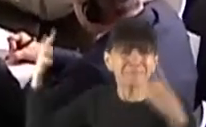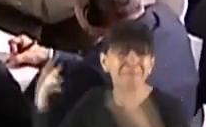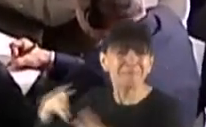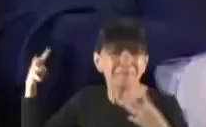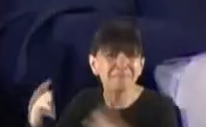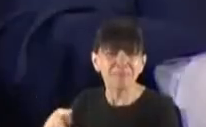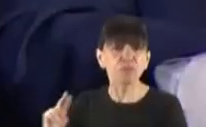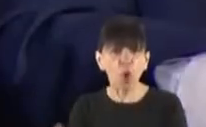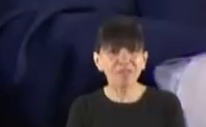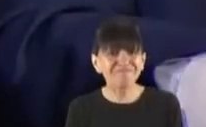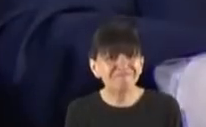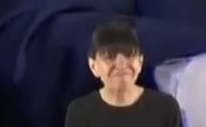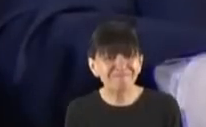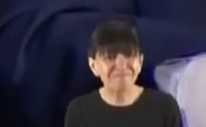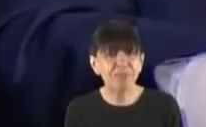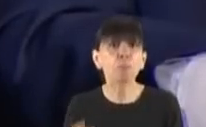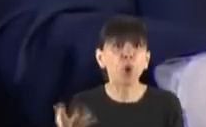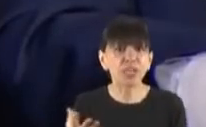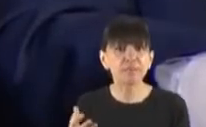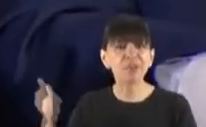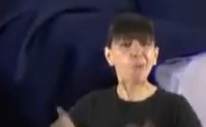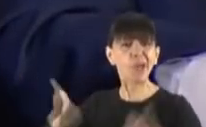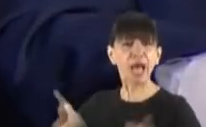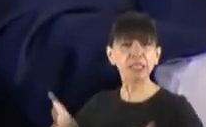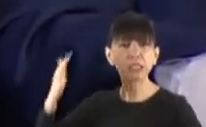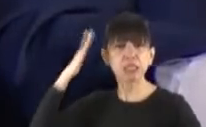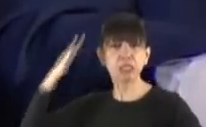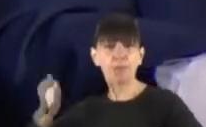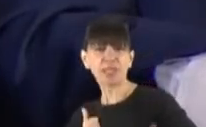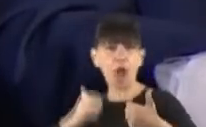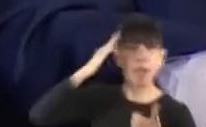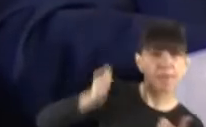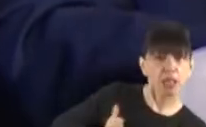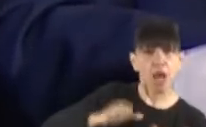las armas la posición de uno sobre el otro.